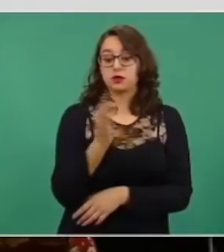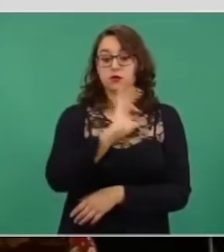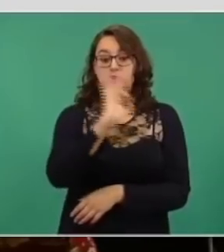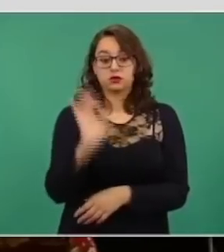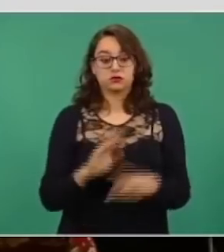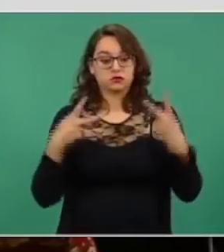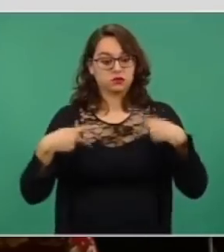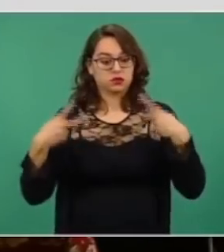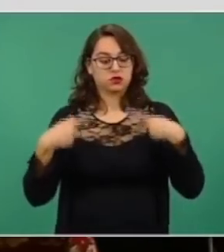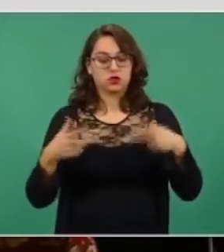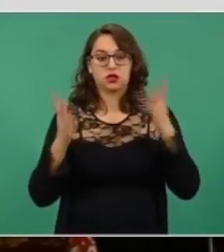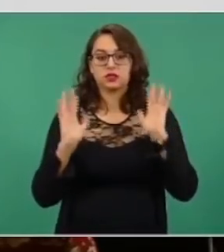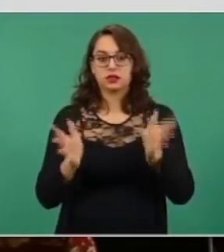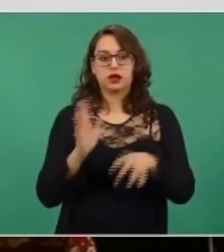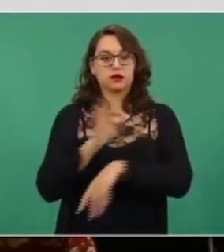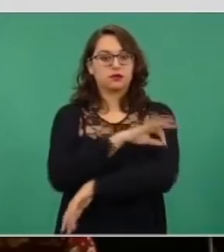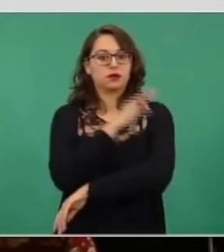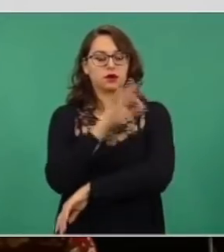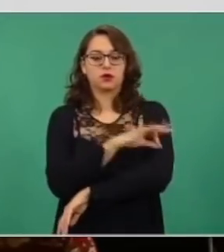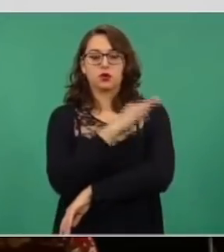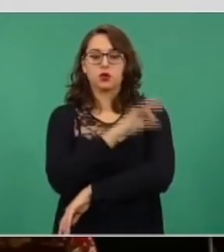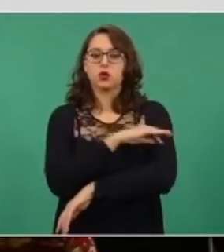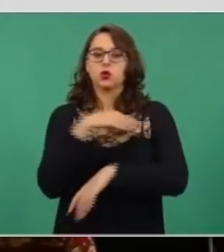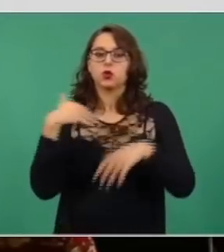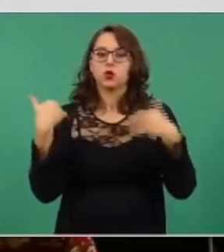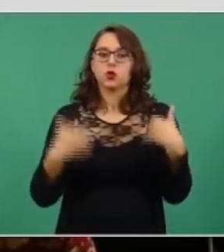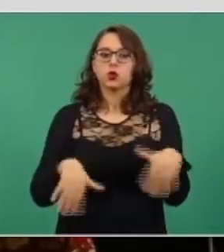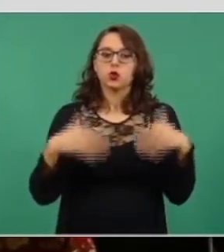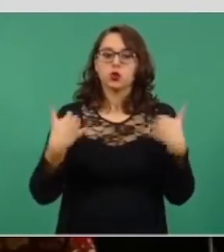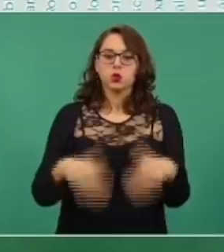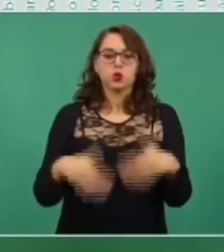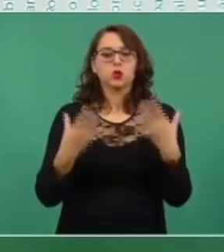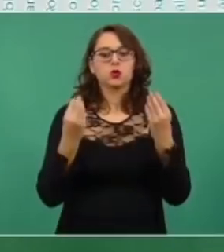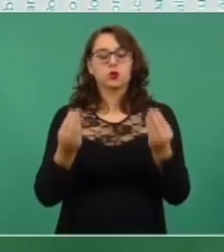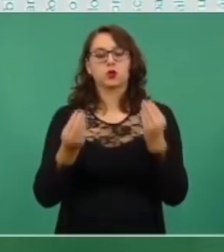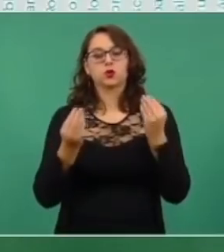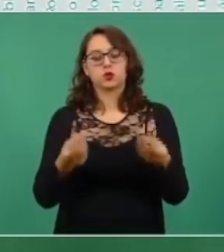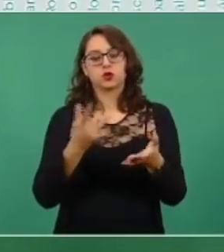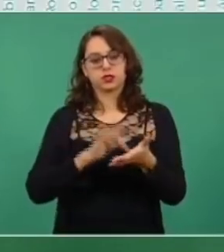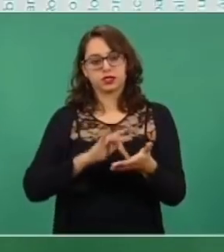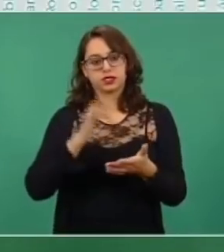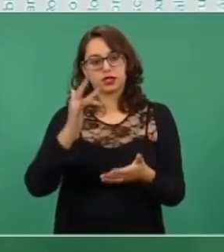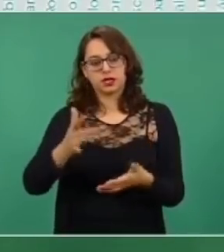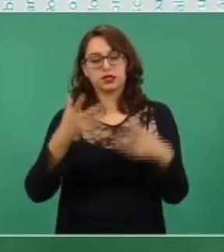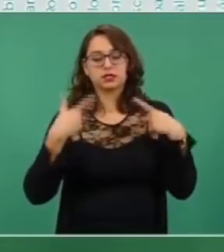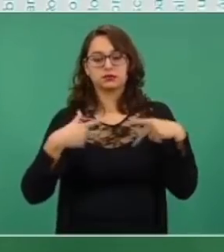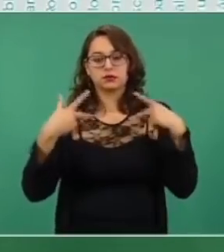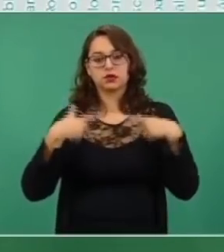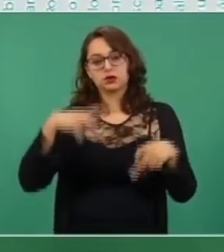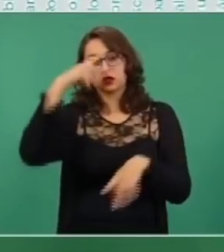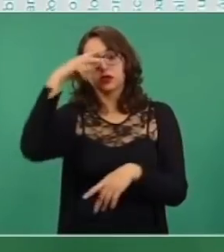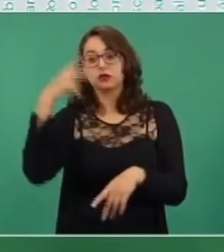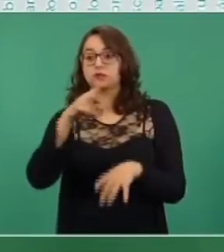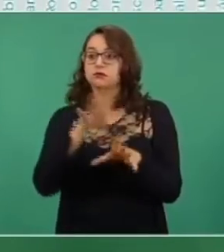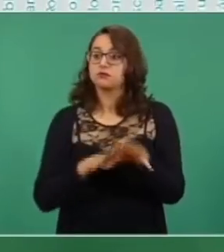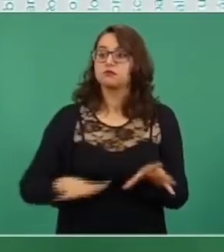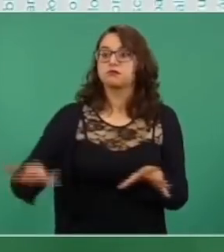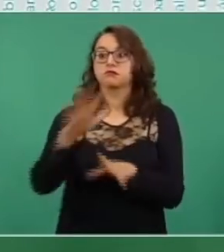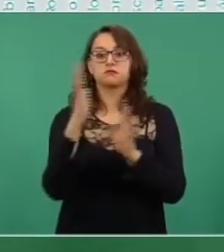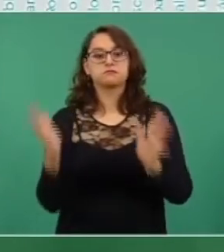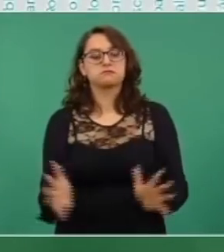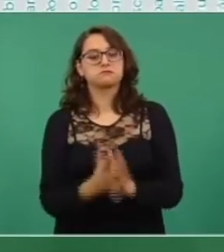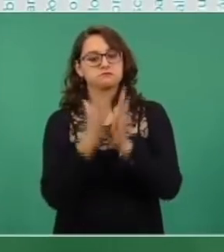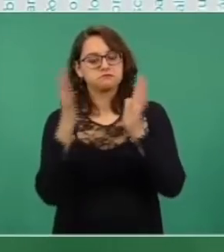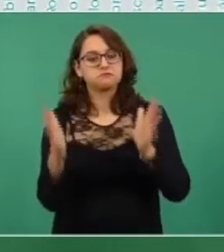parte, pues hay que agradecer la participación también de la población mexicana,